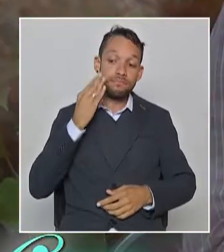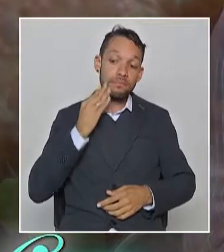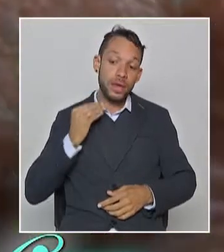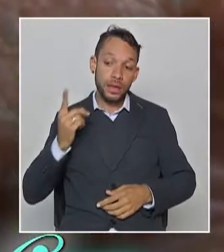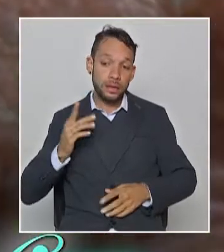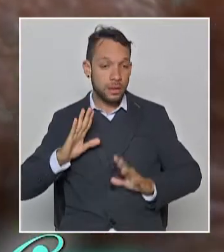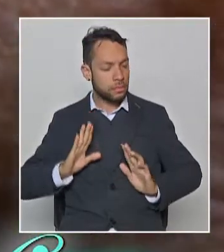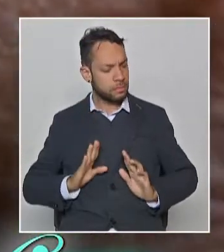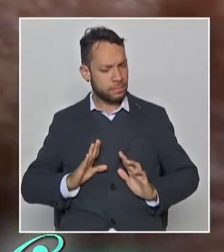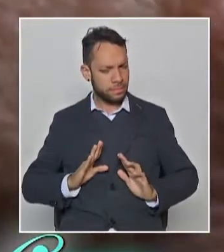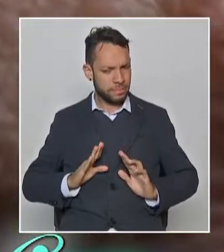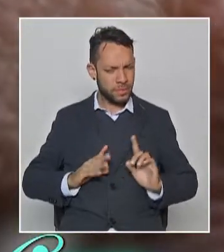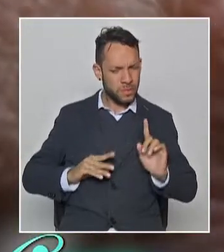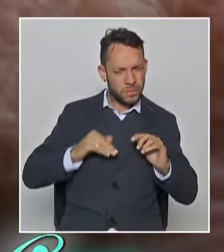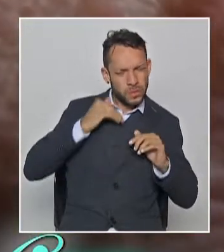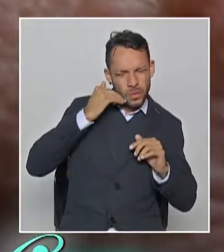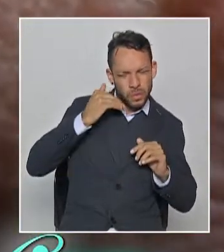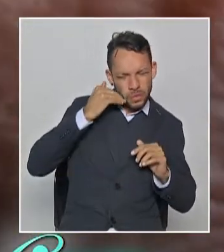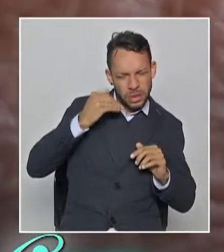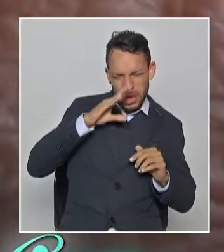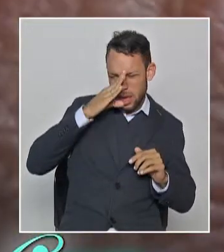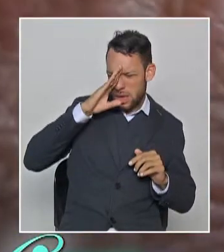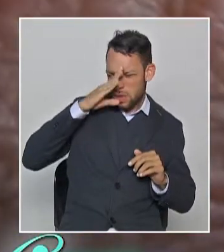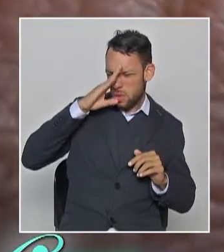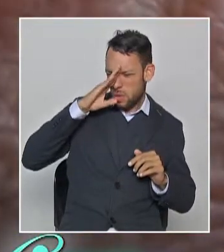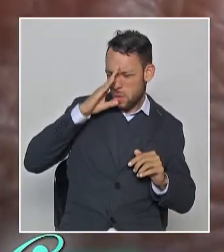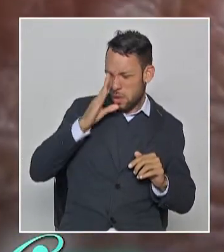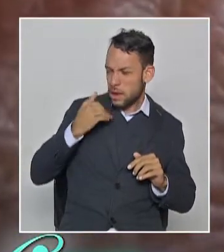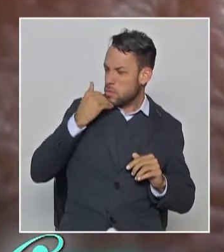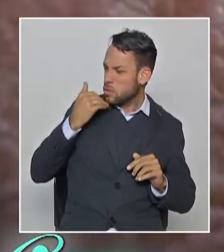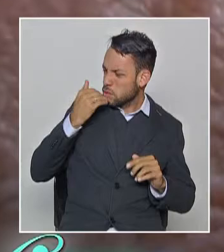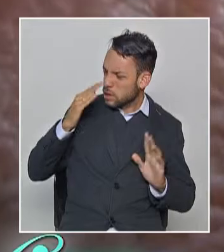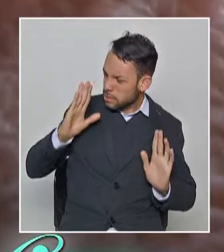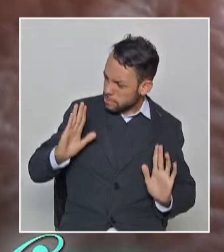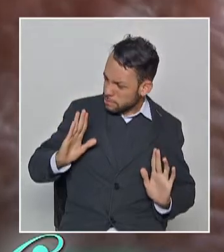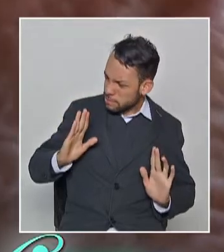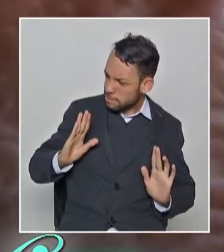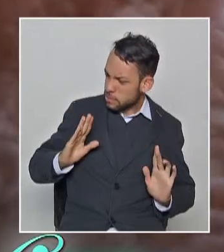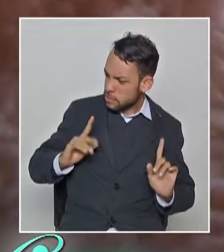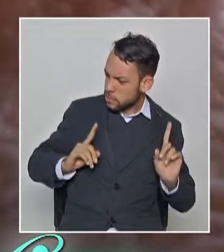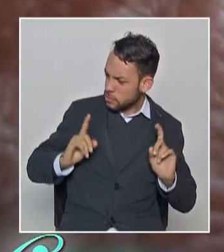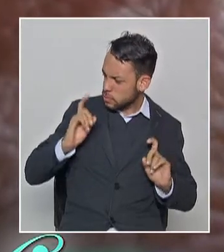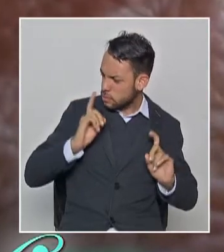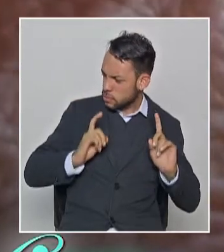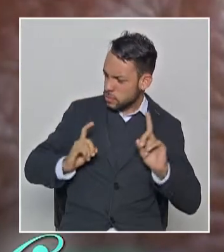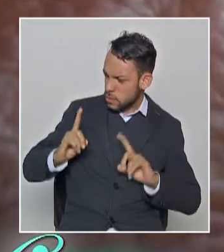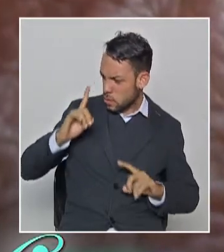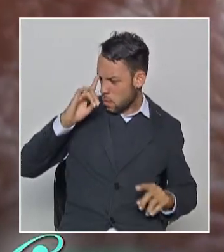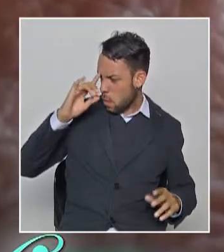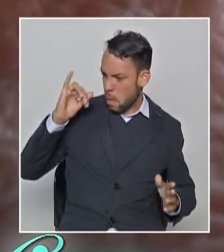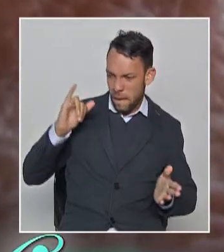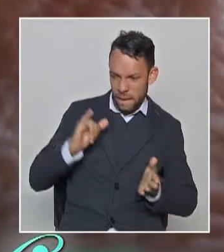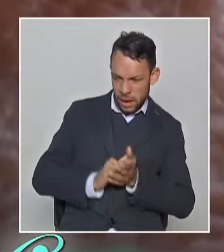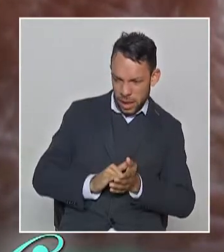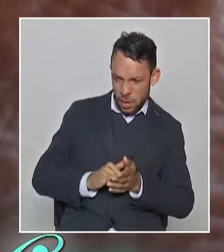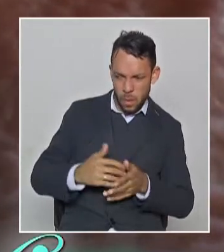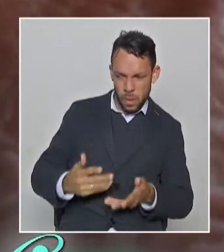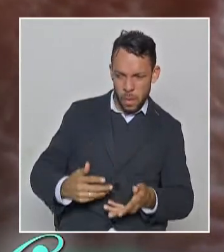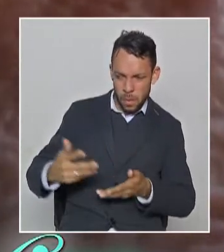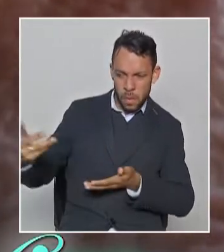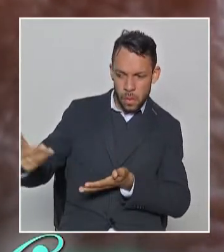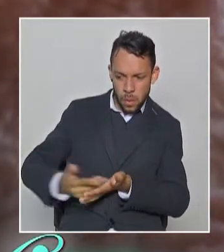En un principio tenía un poco de recelo, digamos así, si es la palabra, porque es algo que no conocía, pero me recomendaron